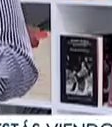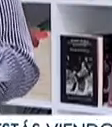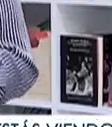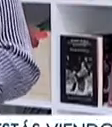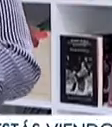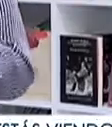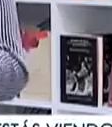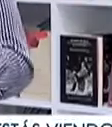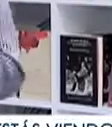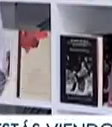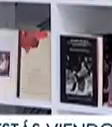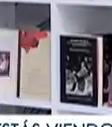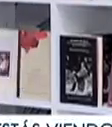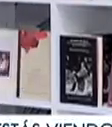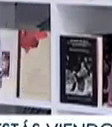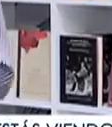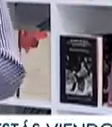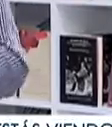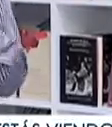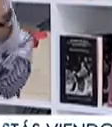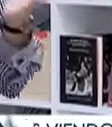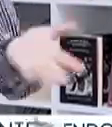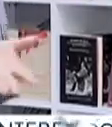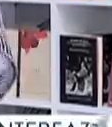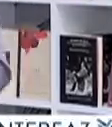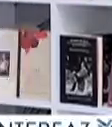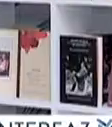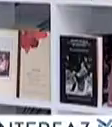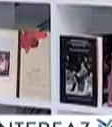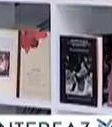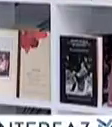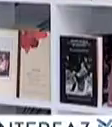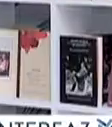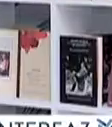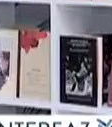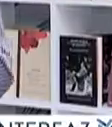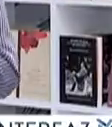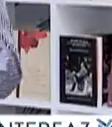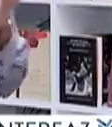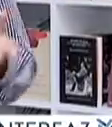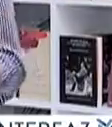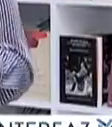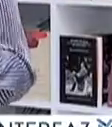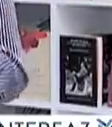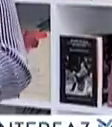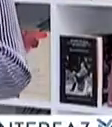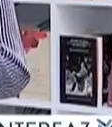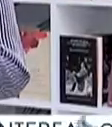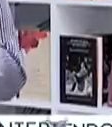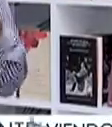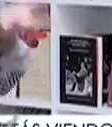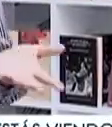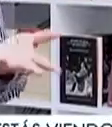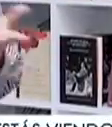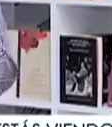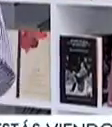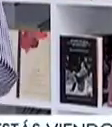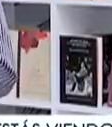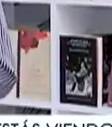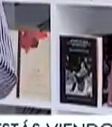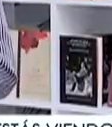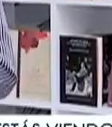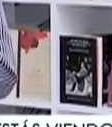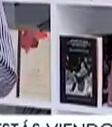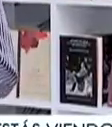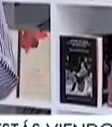de Nuevo León. Así que son 143 actividades. Además traemos más de 700 títulos de 9 editoriales independientes, 3 instituciones